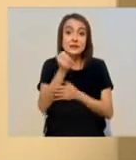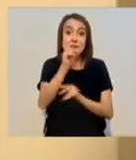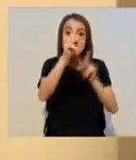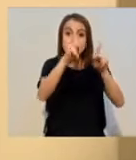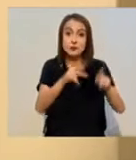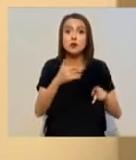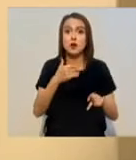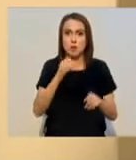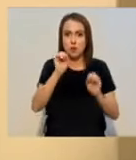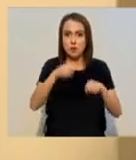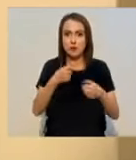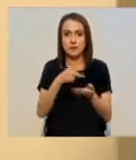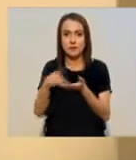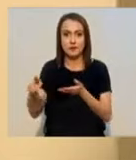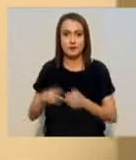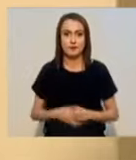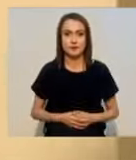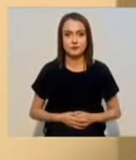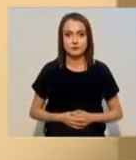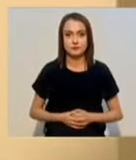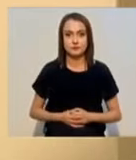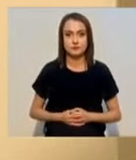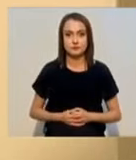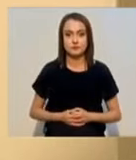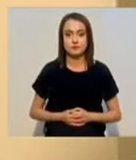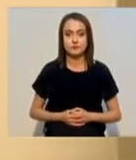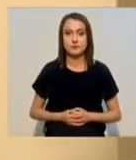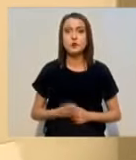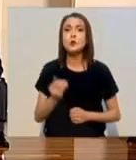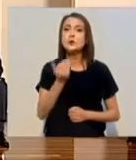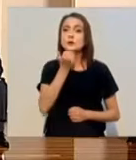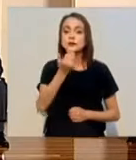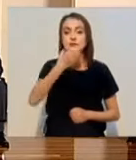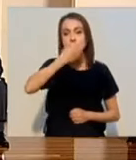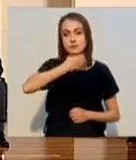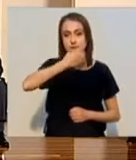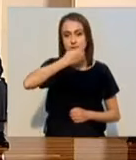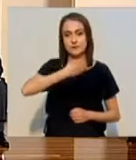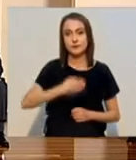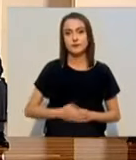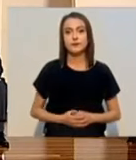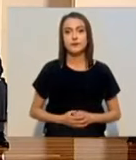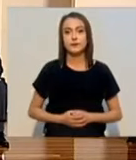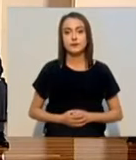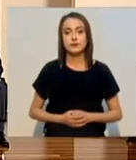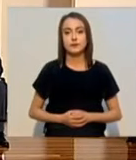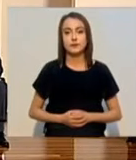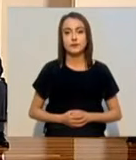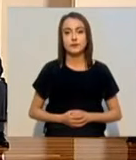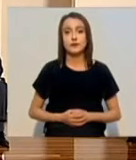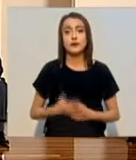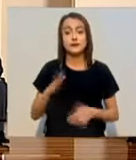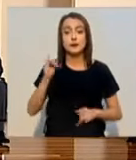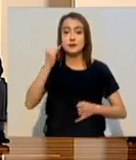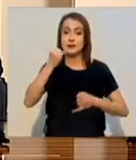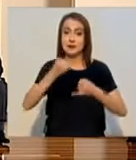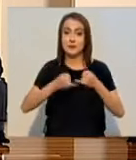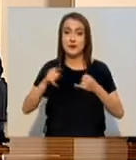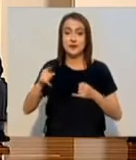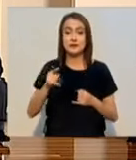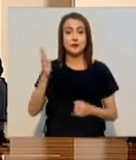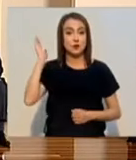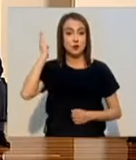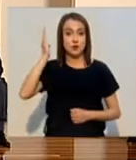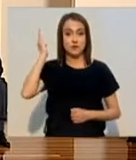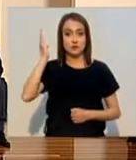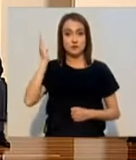persona tiene los medios para pagarlo. Muchísimas gracias al doctor Román Macaya. De esta manera damos por concluida esta conferencia